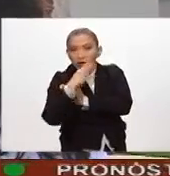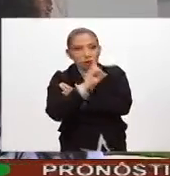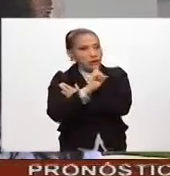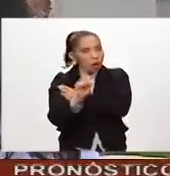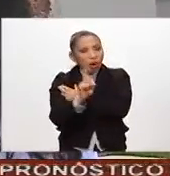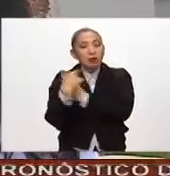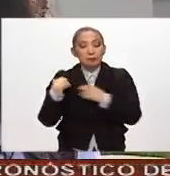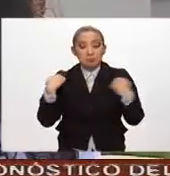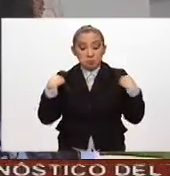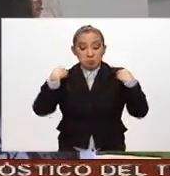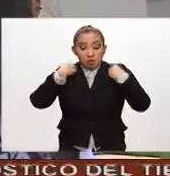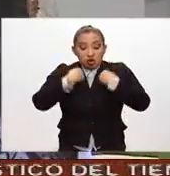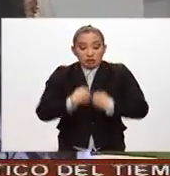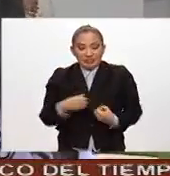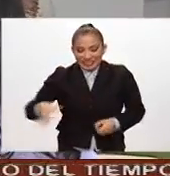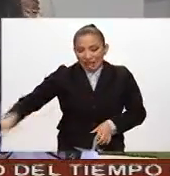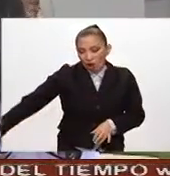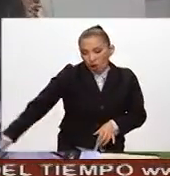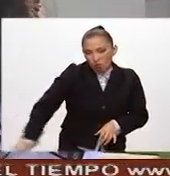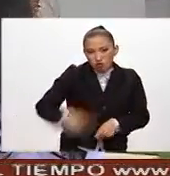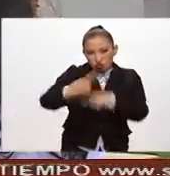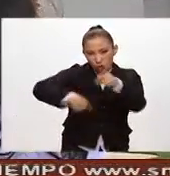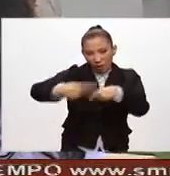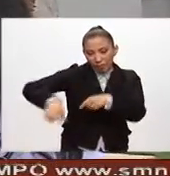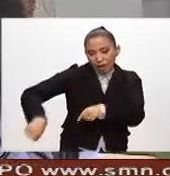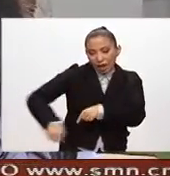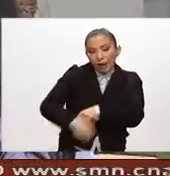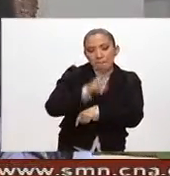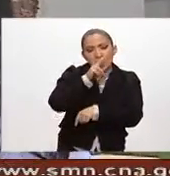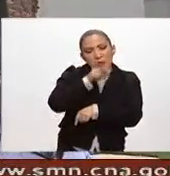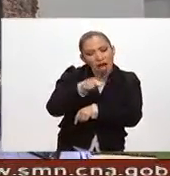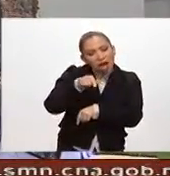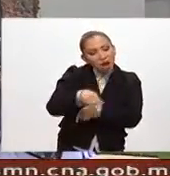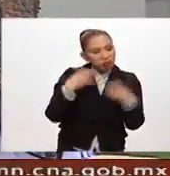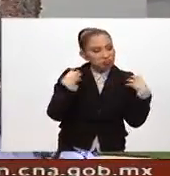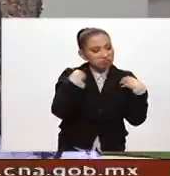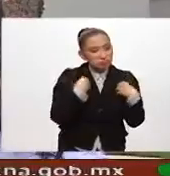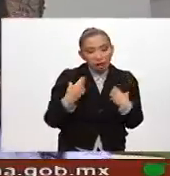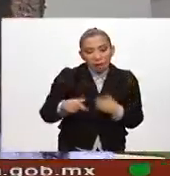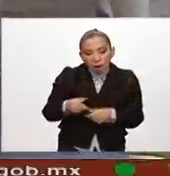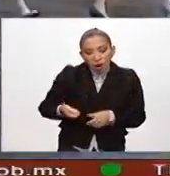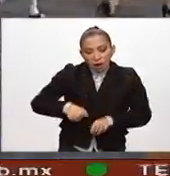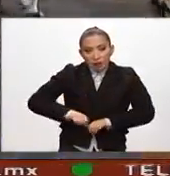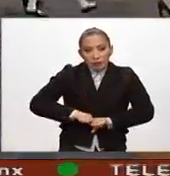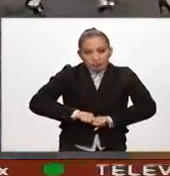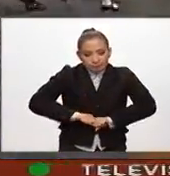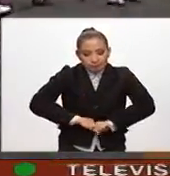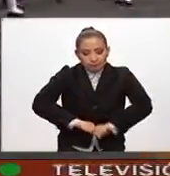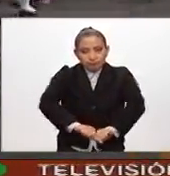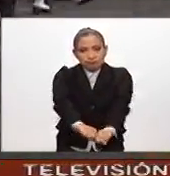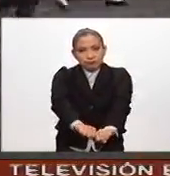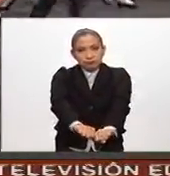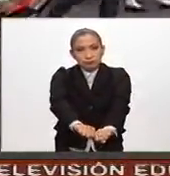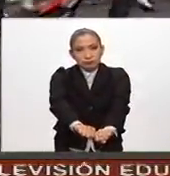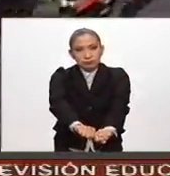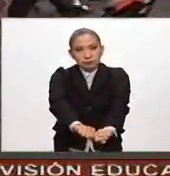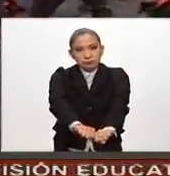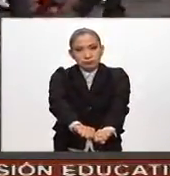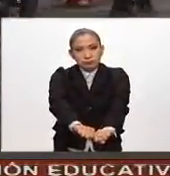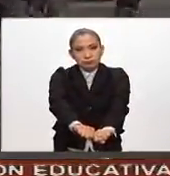caso de las mochilas que son de ruedas, se ha visto que es mucho mejor que la mochila se impulse hacia adelante.